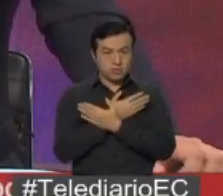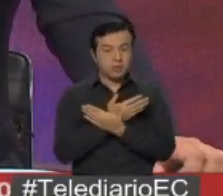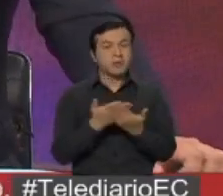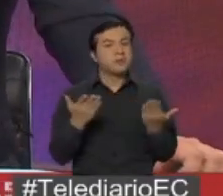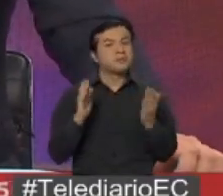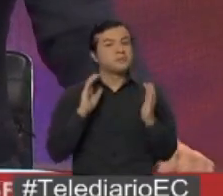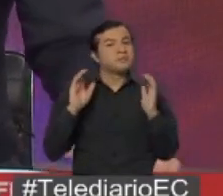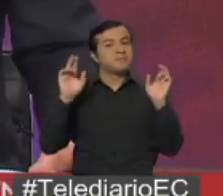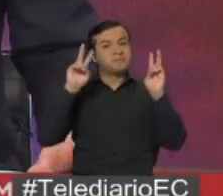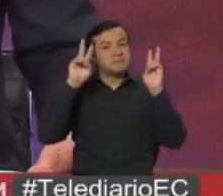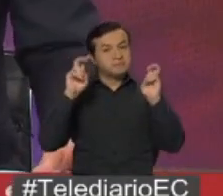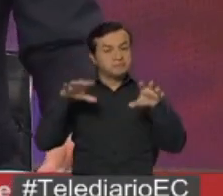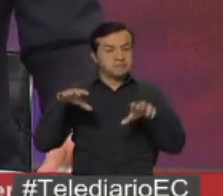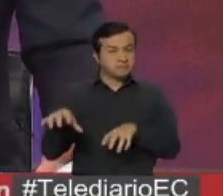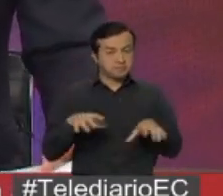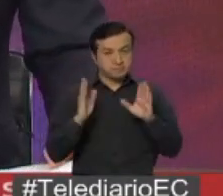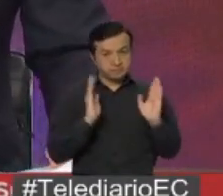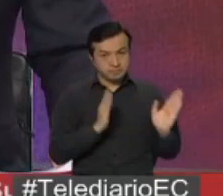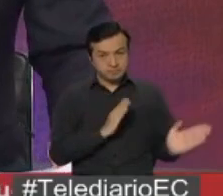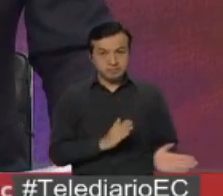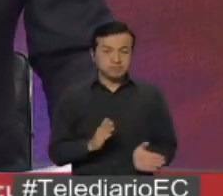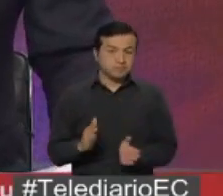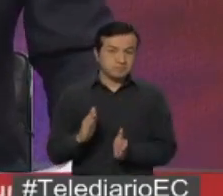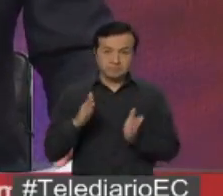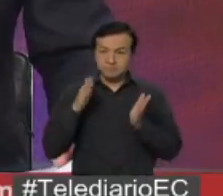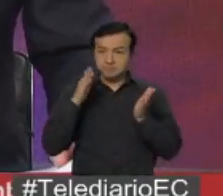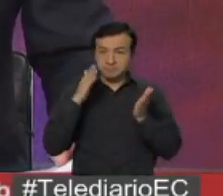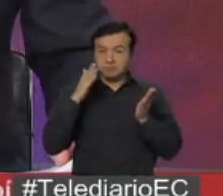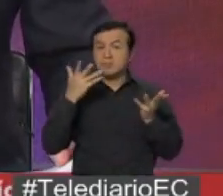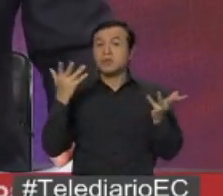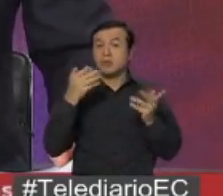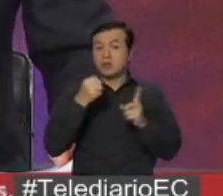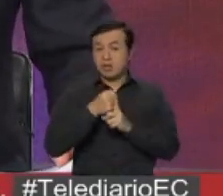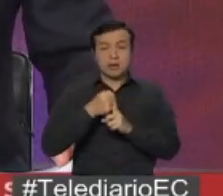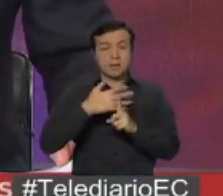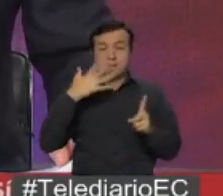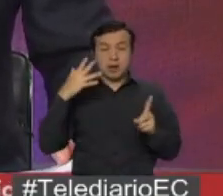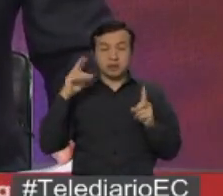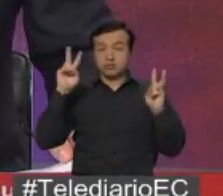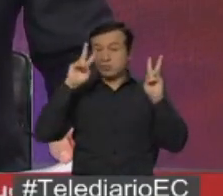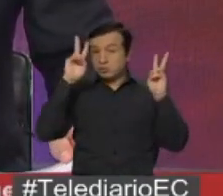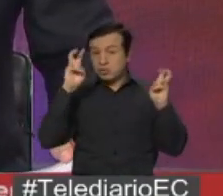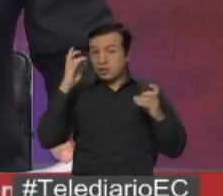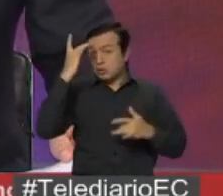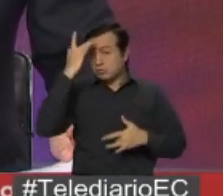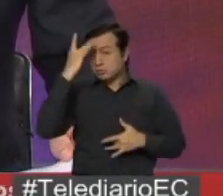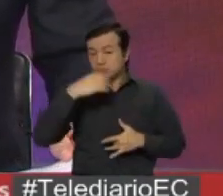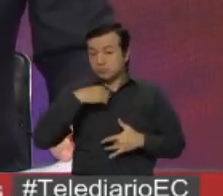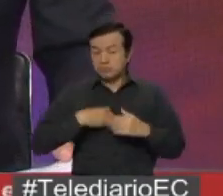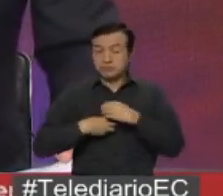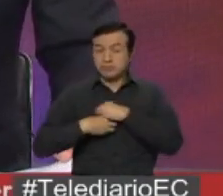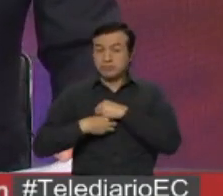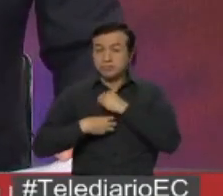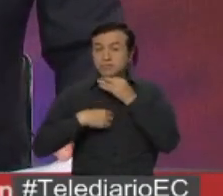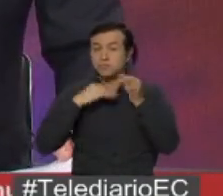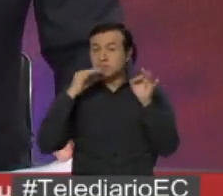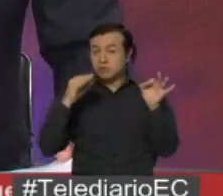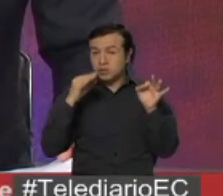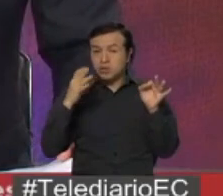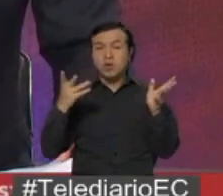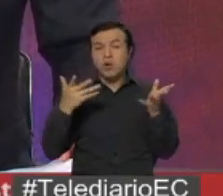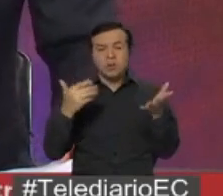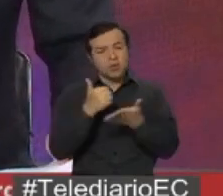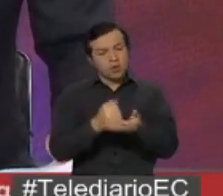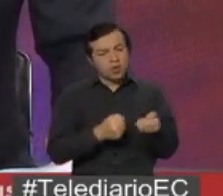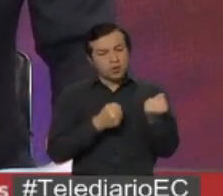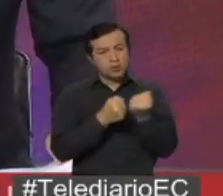sobre las acciones tomadas en estos días para enfrentar el impacto generado por la presencia del coronavirus en el país ante los